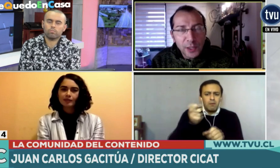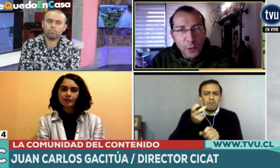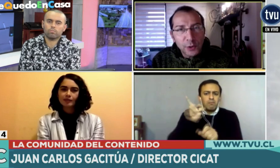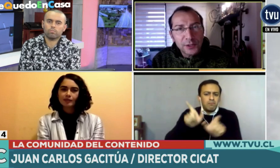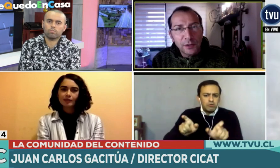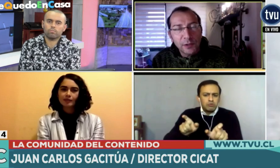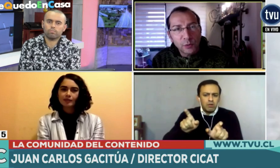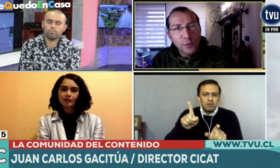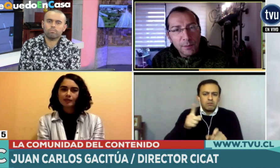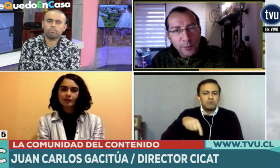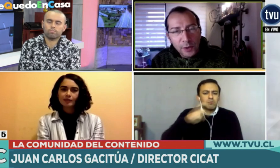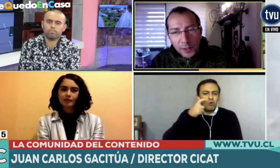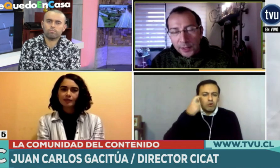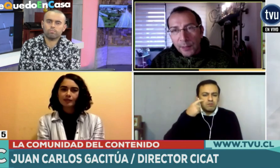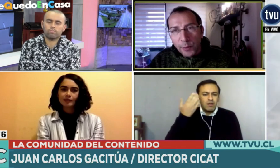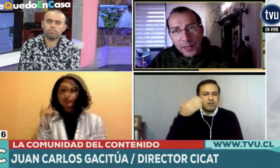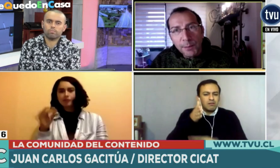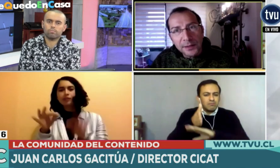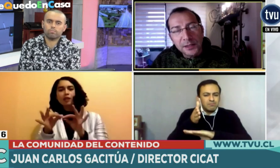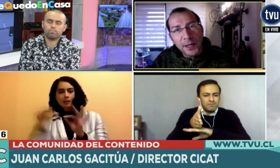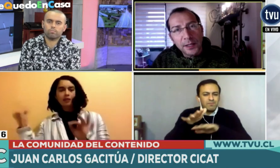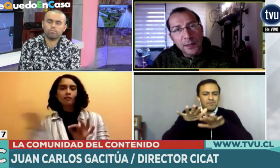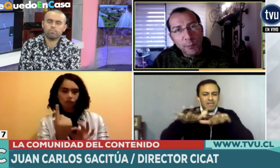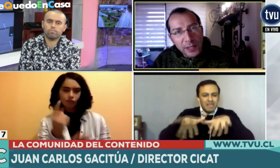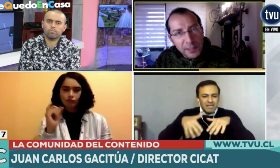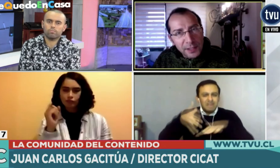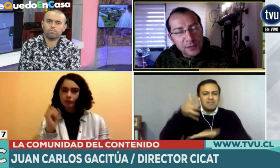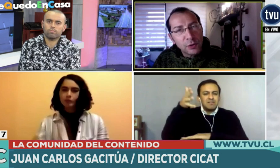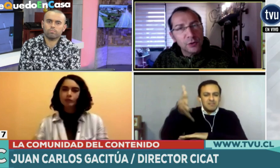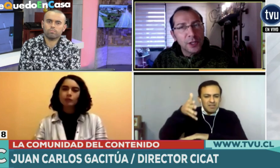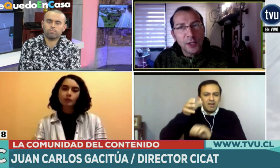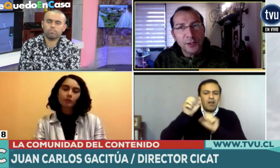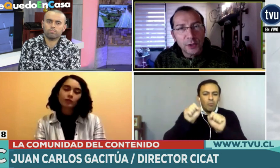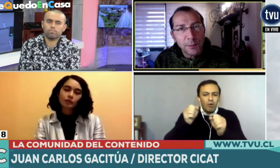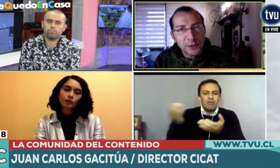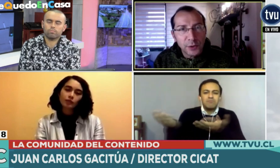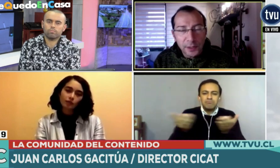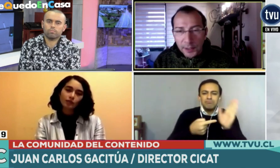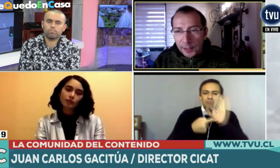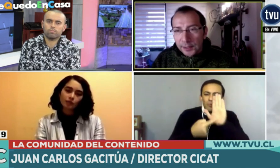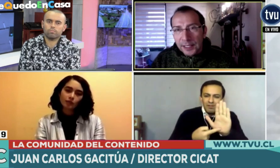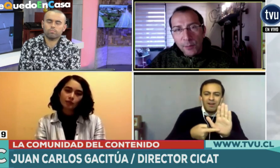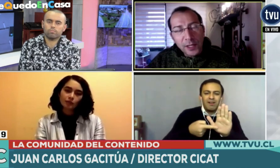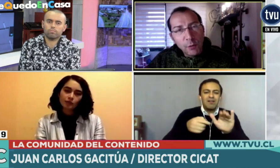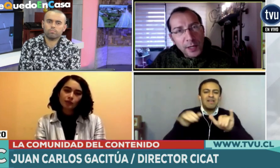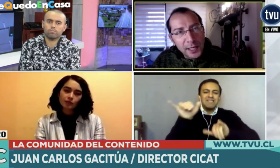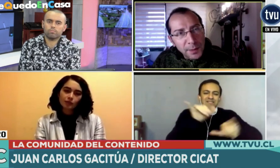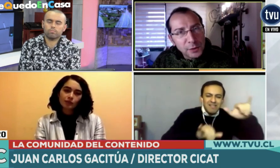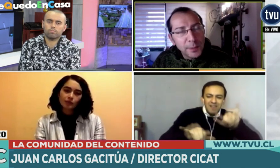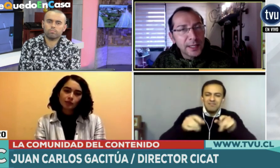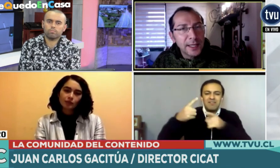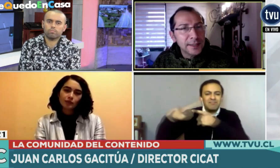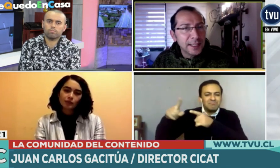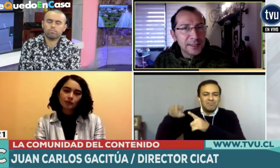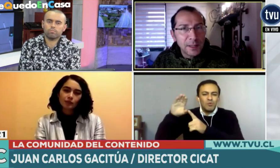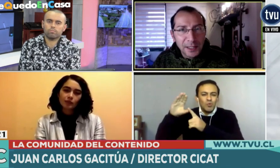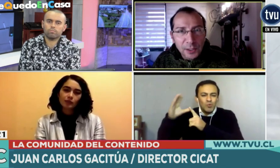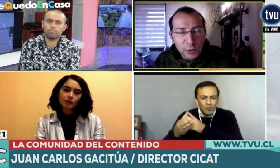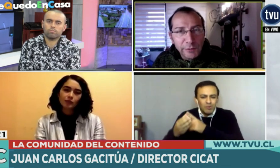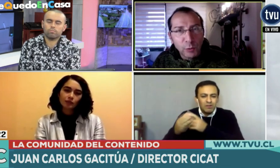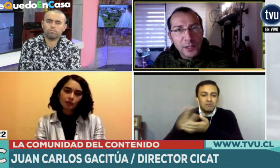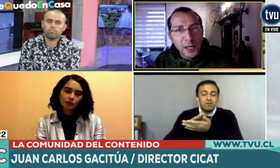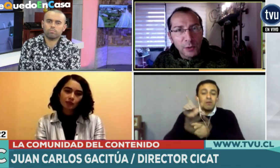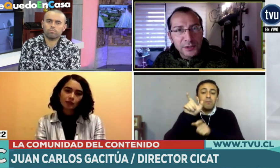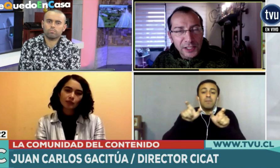bueno, José nos viene ayudando hace un tiempo, que pueden participar y pueden abrir esos contenidos hacia otras personas. Tenemos que buscar espacios para que la gente que se